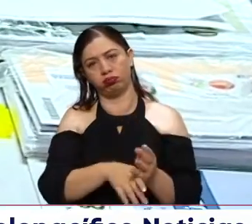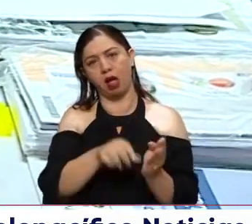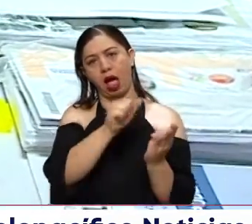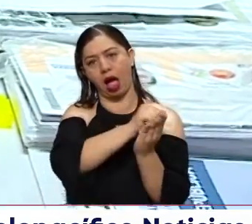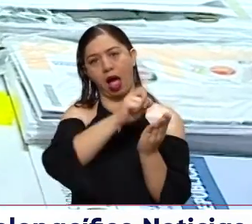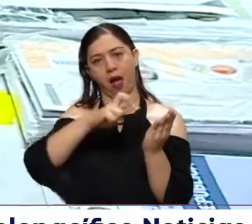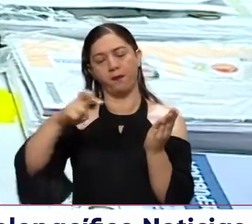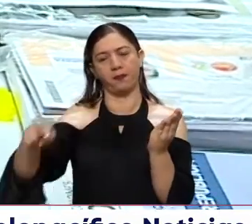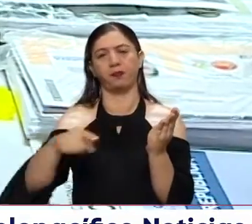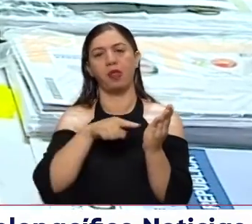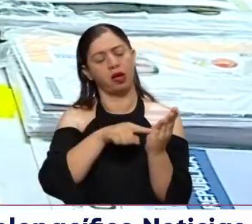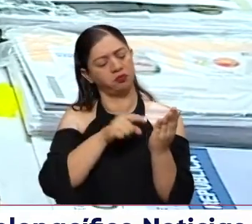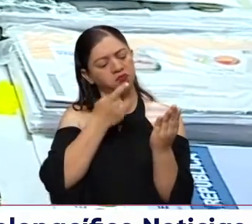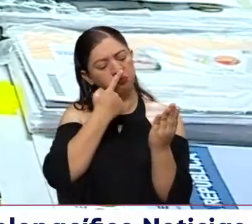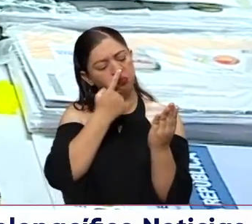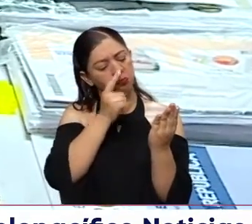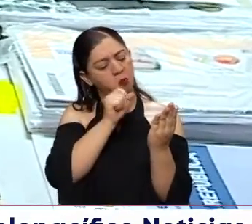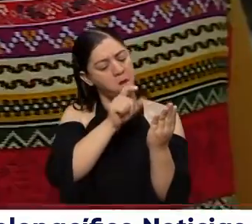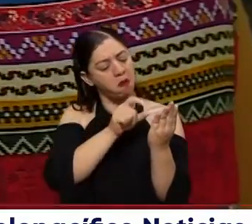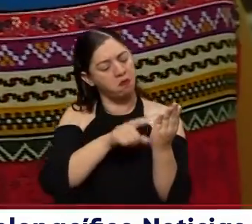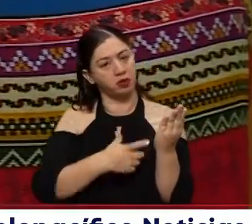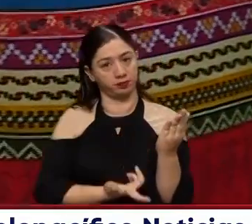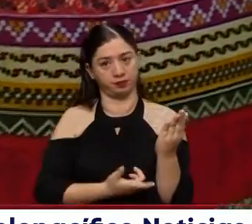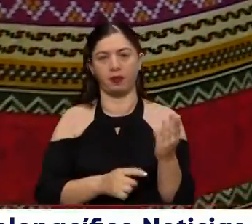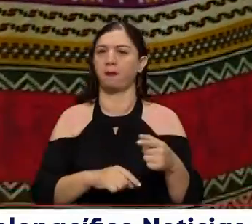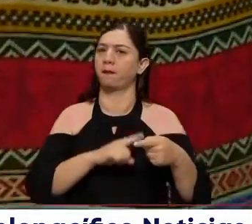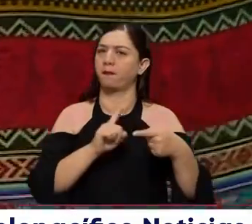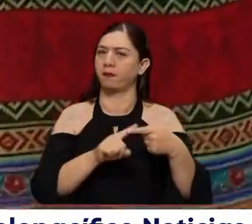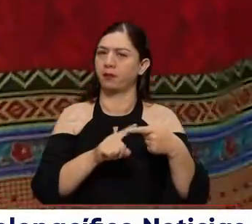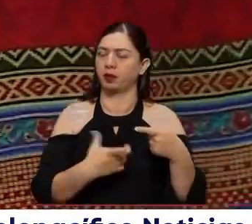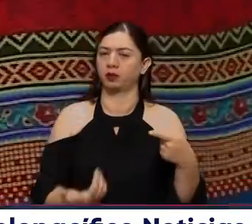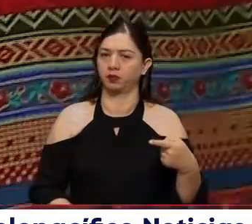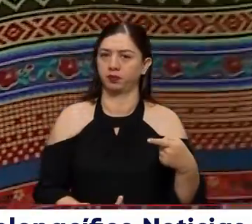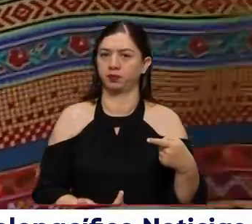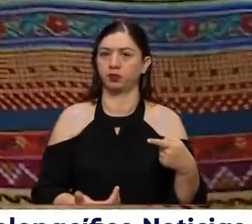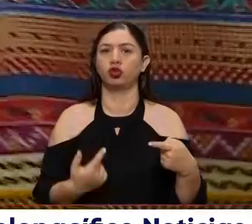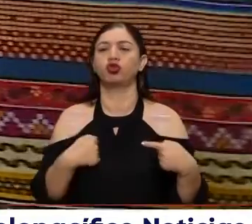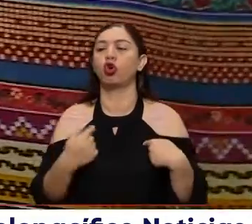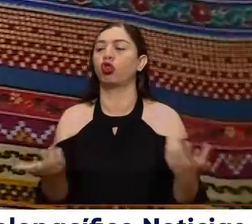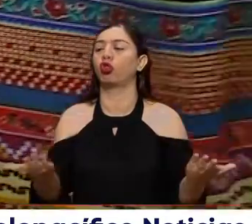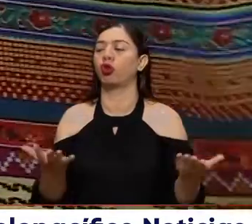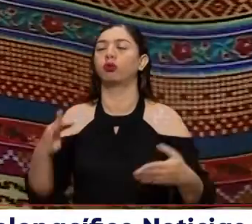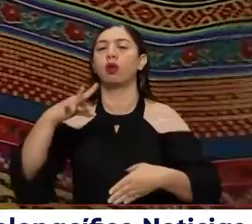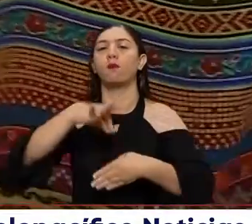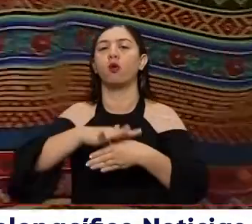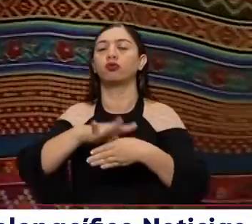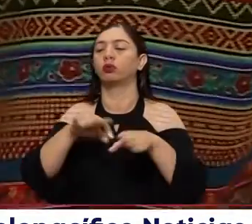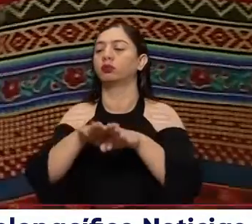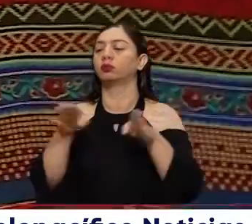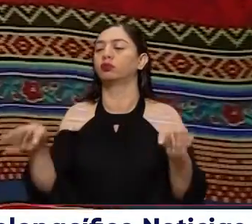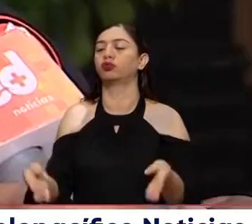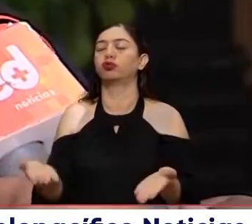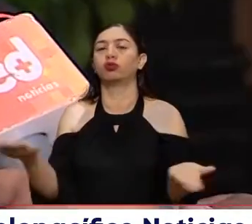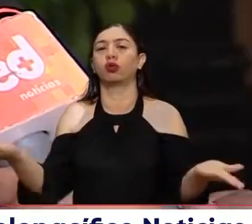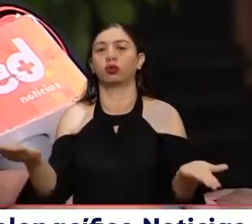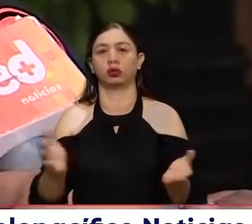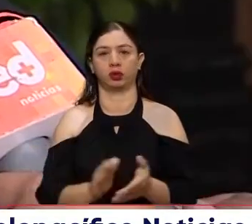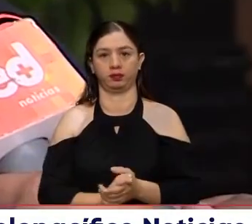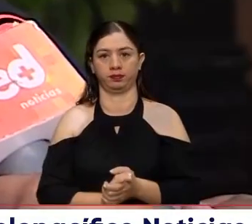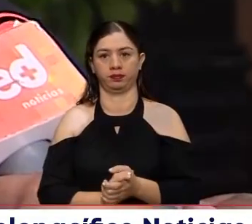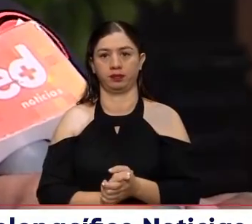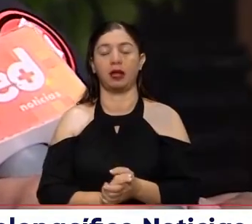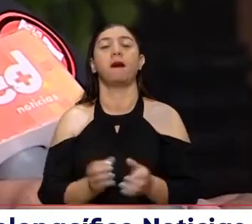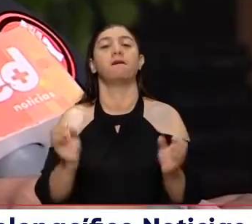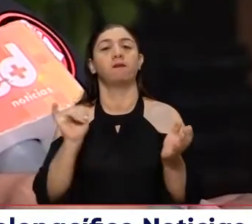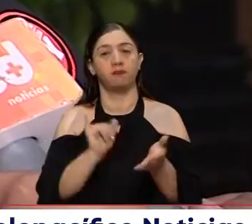ya preguntar varias cosas, entre otras. La primera, ¿cuál es nuestro puesto y mesa de votación? ¿Dónde estamos inscritos? Y allí